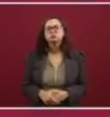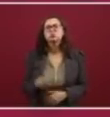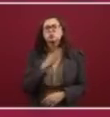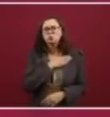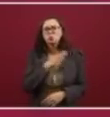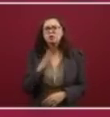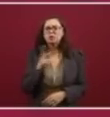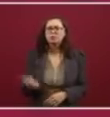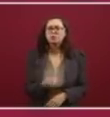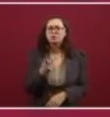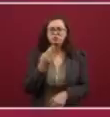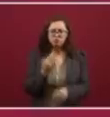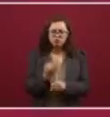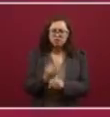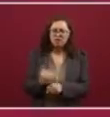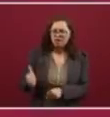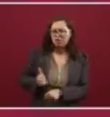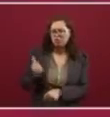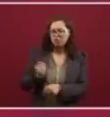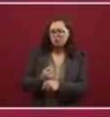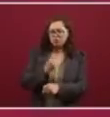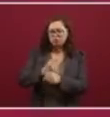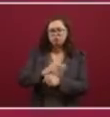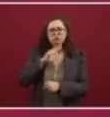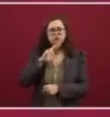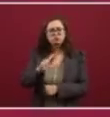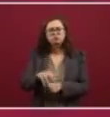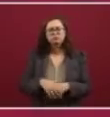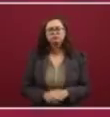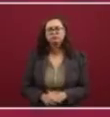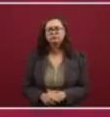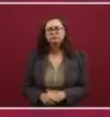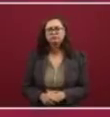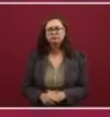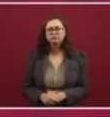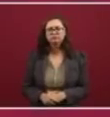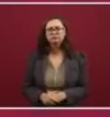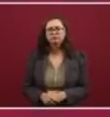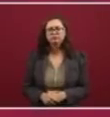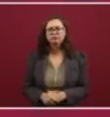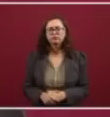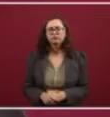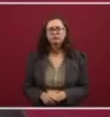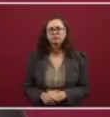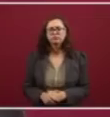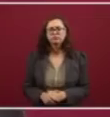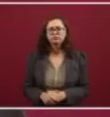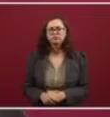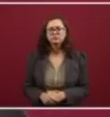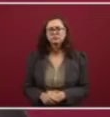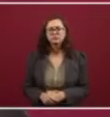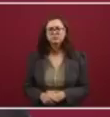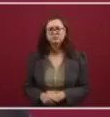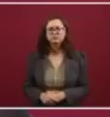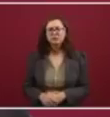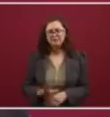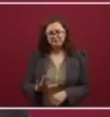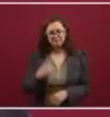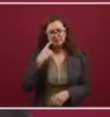me da oportunidad de dar una respuesta. Miren, yo desde hace mucho tiempo, desde hace